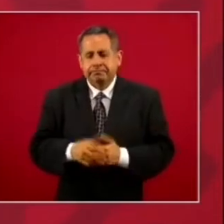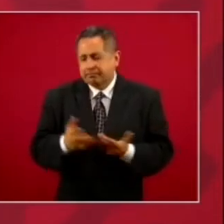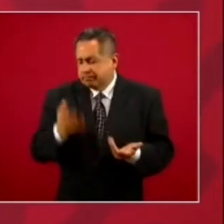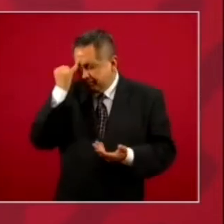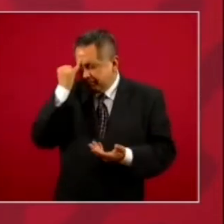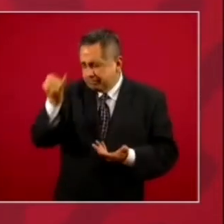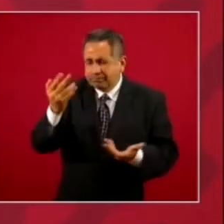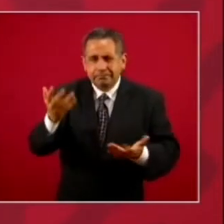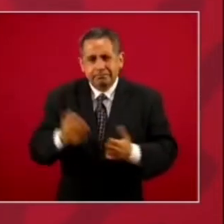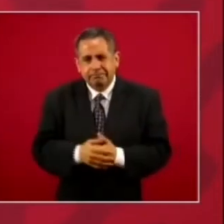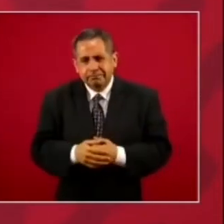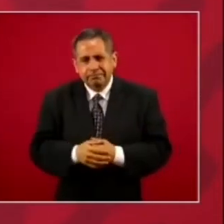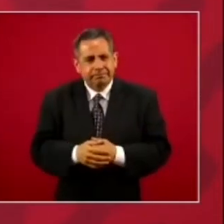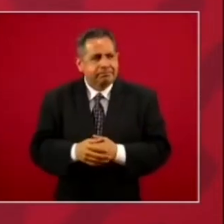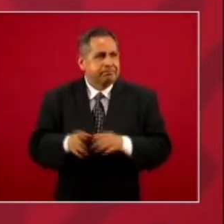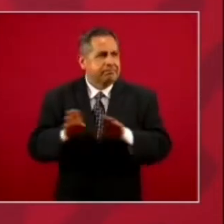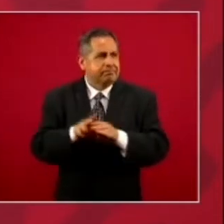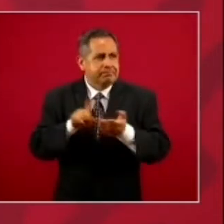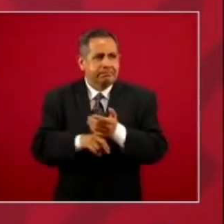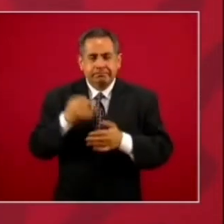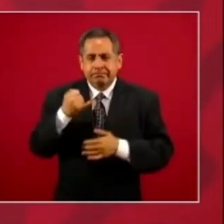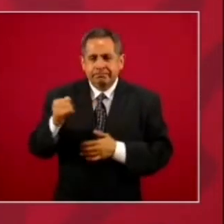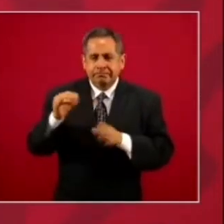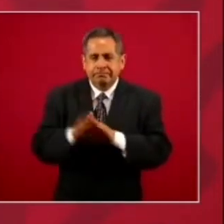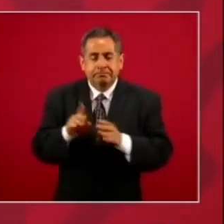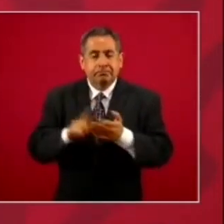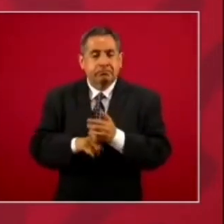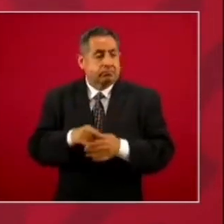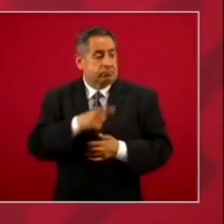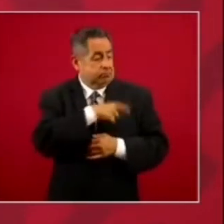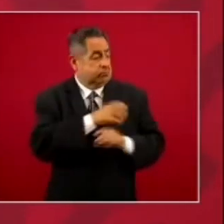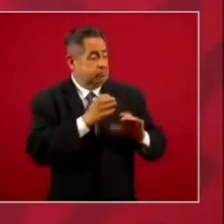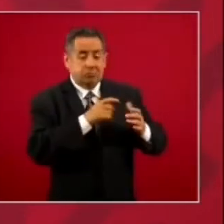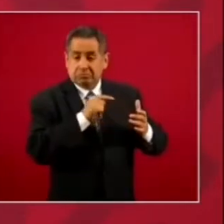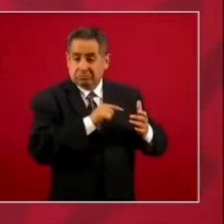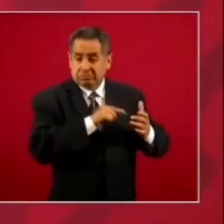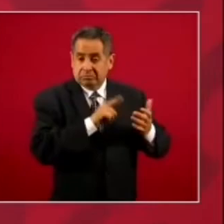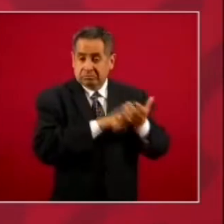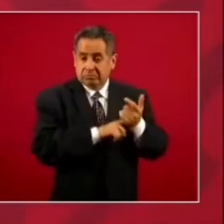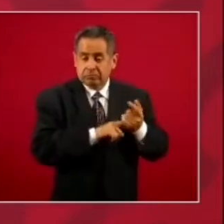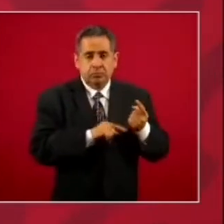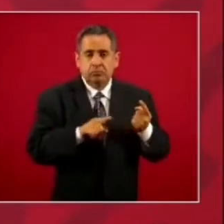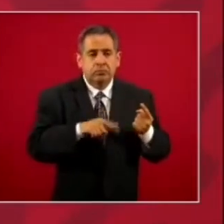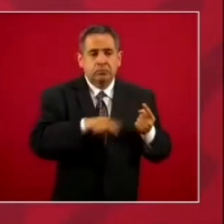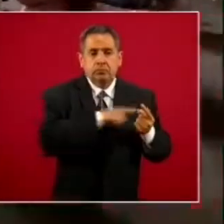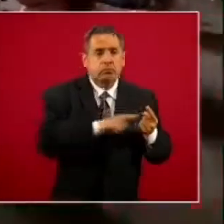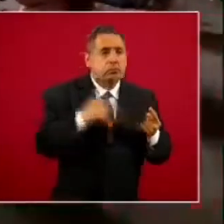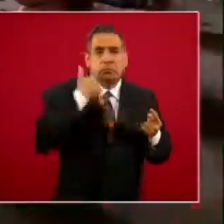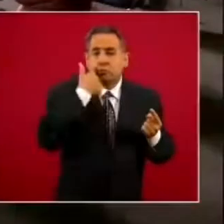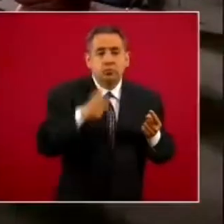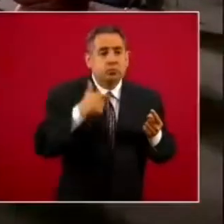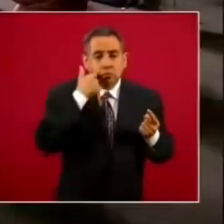Fíjense cómo son las cosas. El conservadurismo no quería,